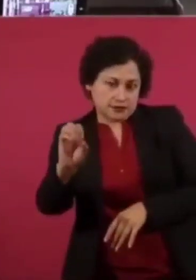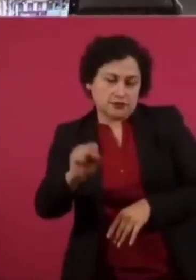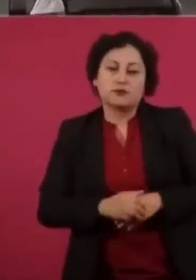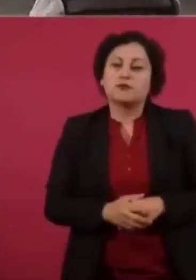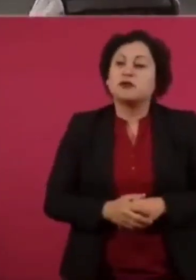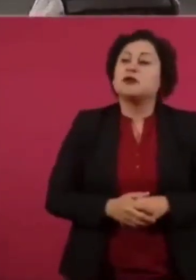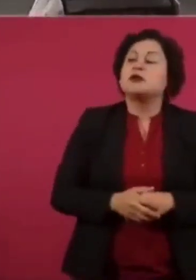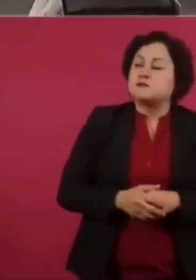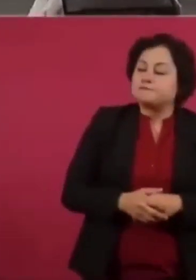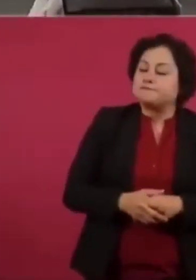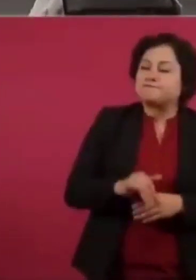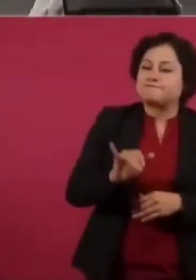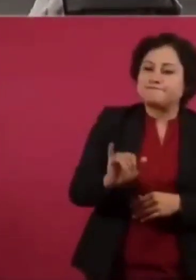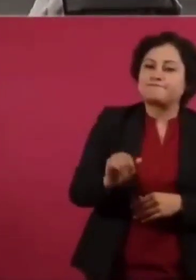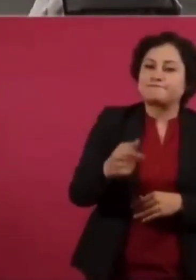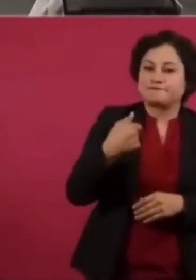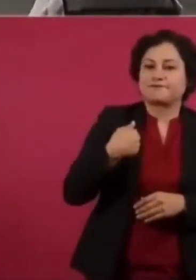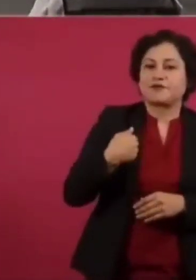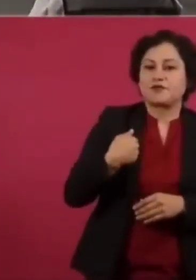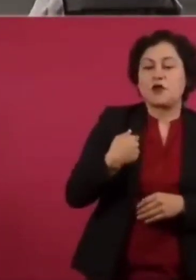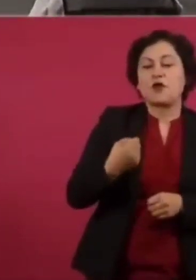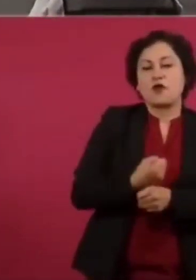Tuve la oportunidad de entrevistarlo el año pasado.